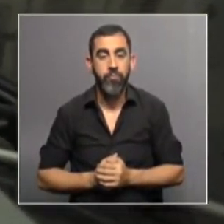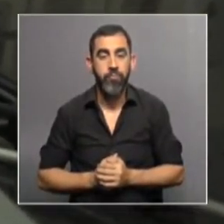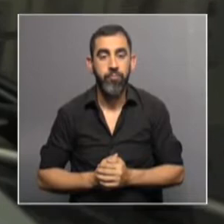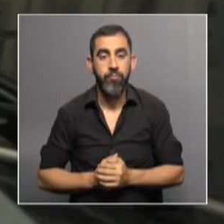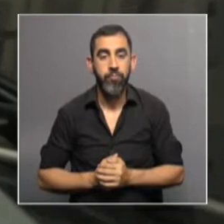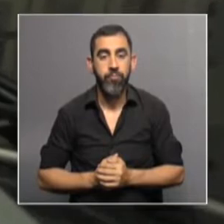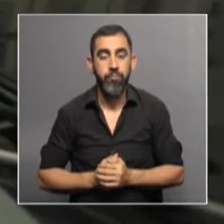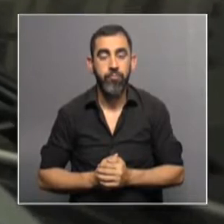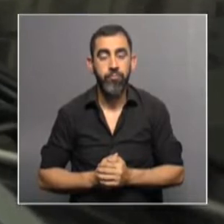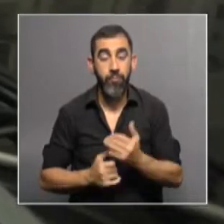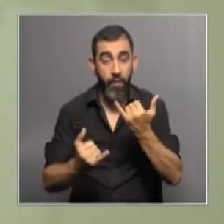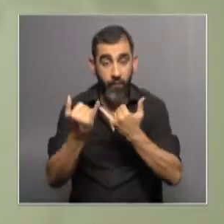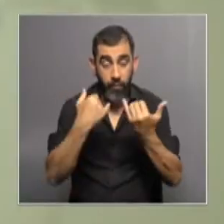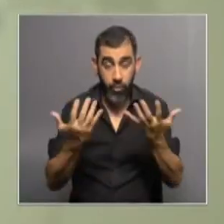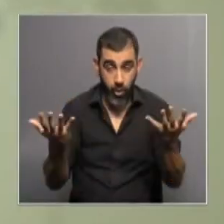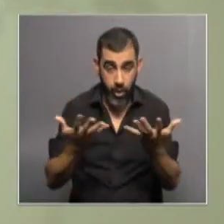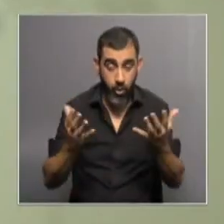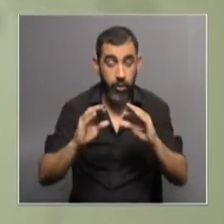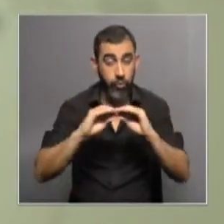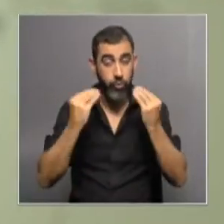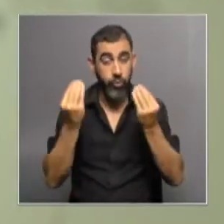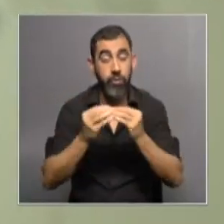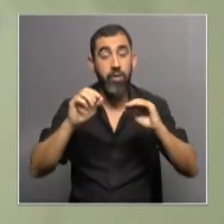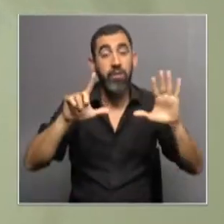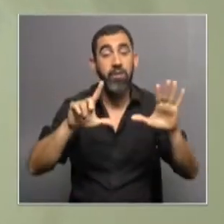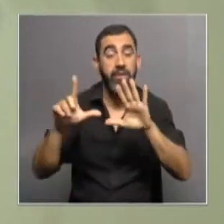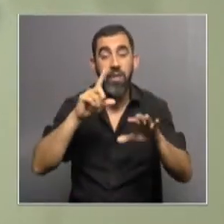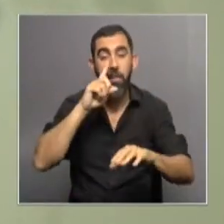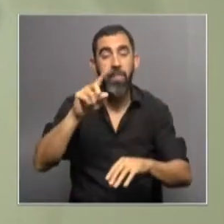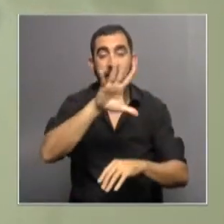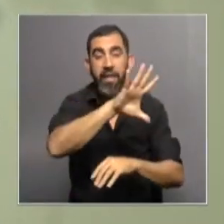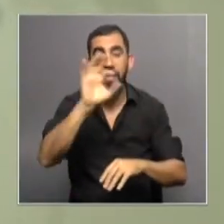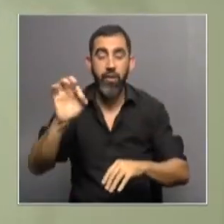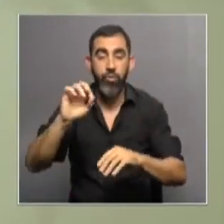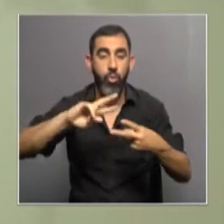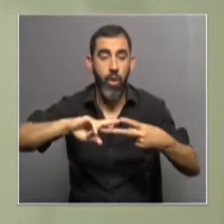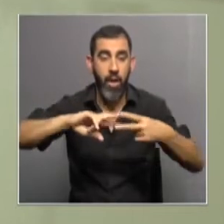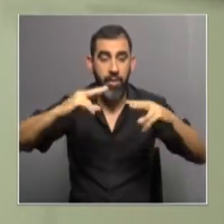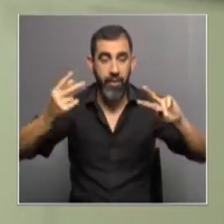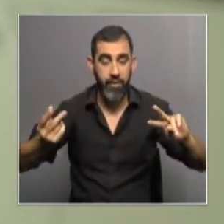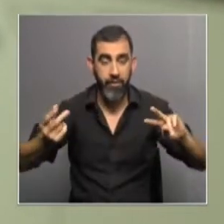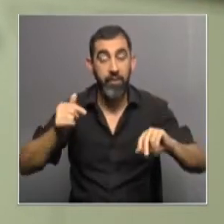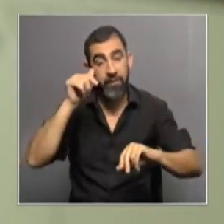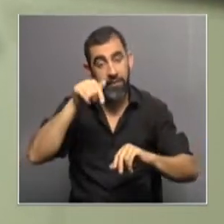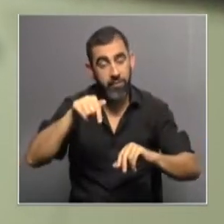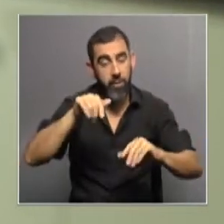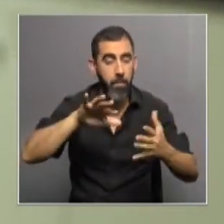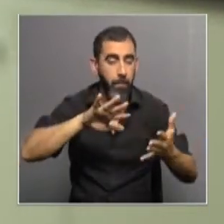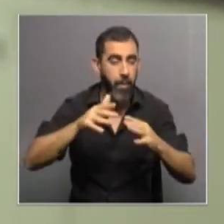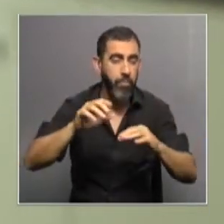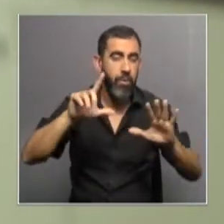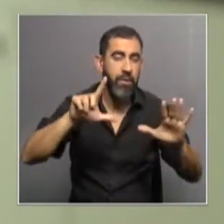en la base de datos actualmente tenemos un total de 77.500 perfiles de ADN de los cuales aproximadamente